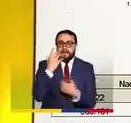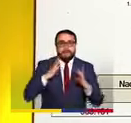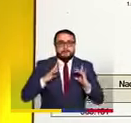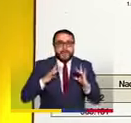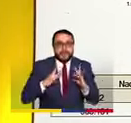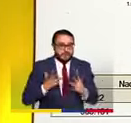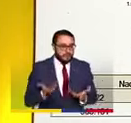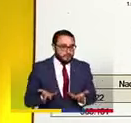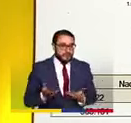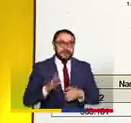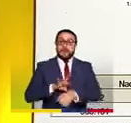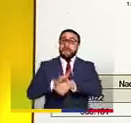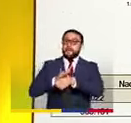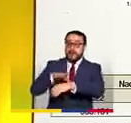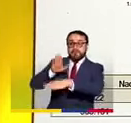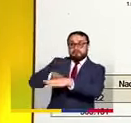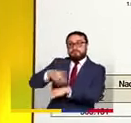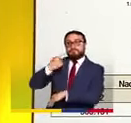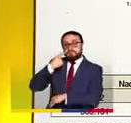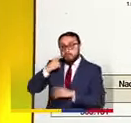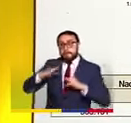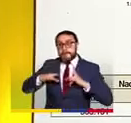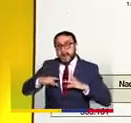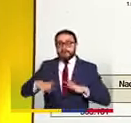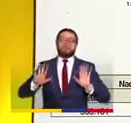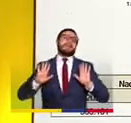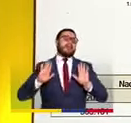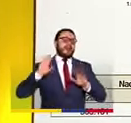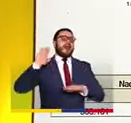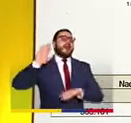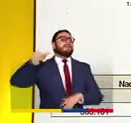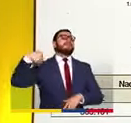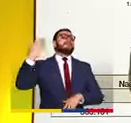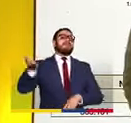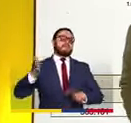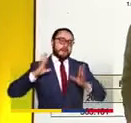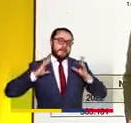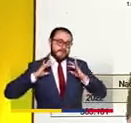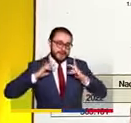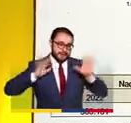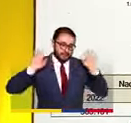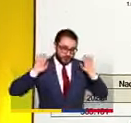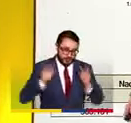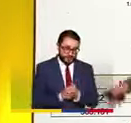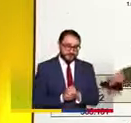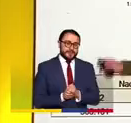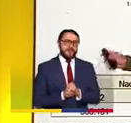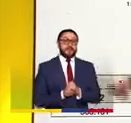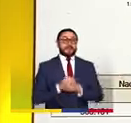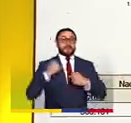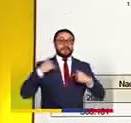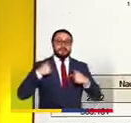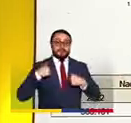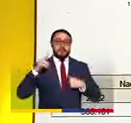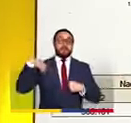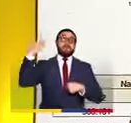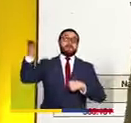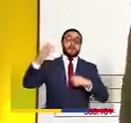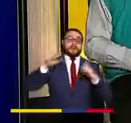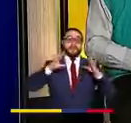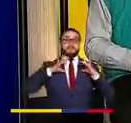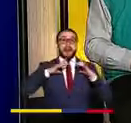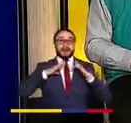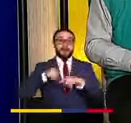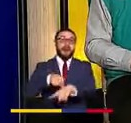Ya los médicos me dicen que toca, pero ya habrá tiempo de unas vacaciones demasiado largas, pienso yo, que